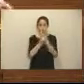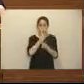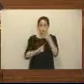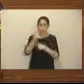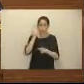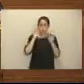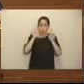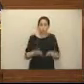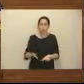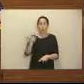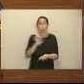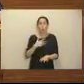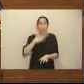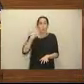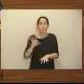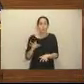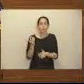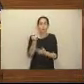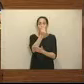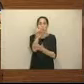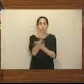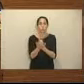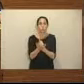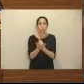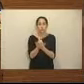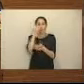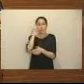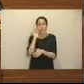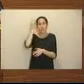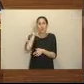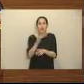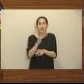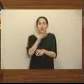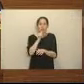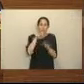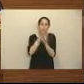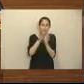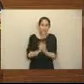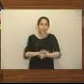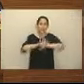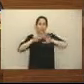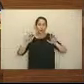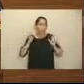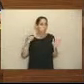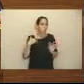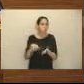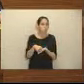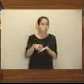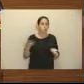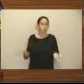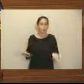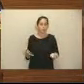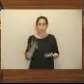pasado o que todavía no tiene la idea clara de por dónde irá. Pero lo cierto es que en una